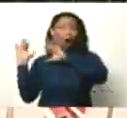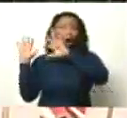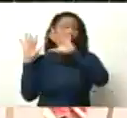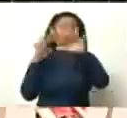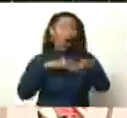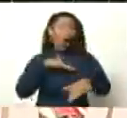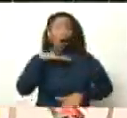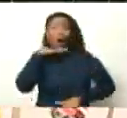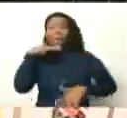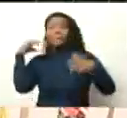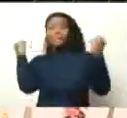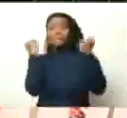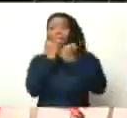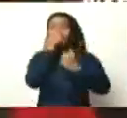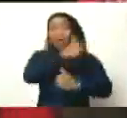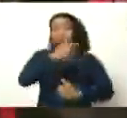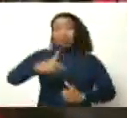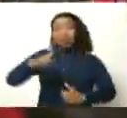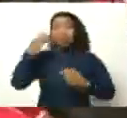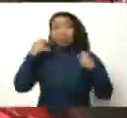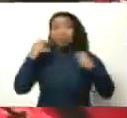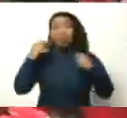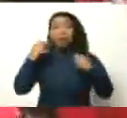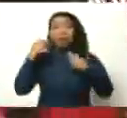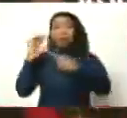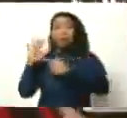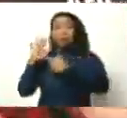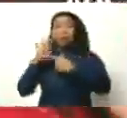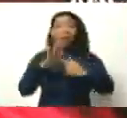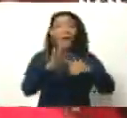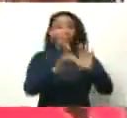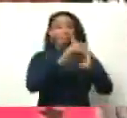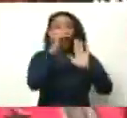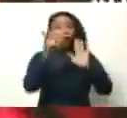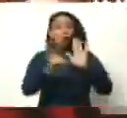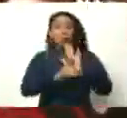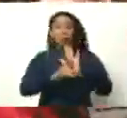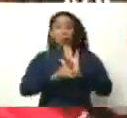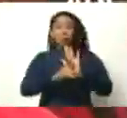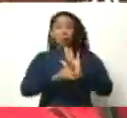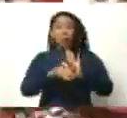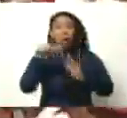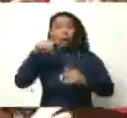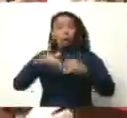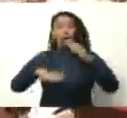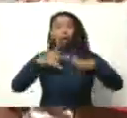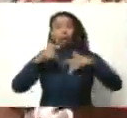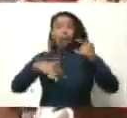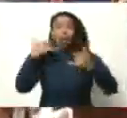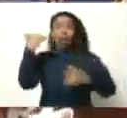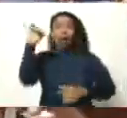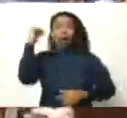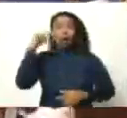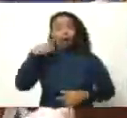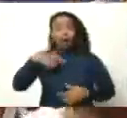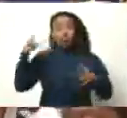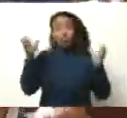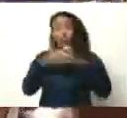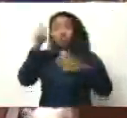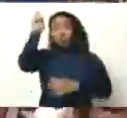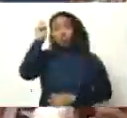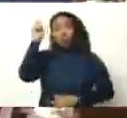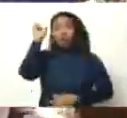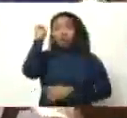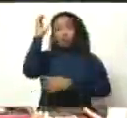estos espacios precisamente para exigir la liberación del diplomático Alex Saab. En esta actividad están presentes un grupo de diputados de la